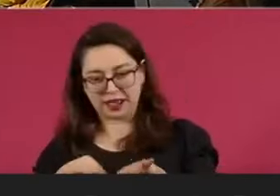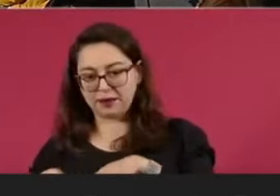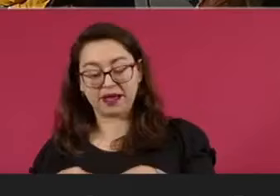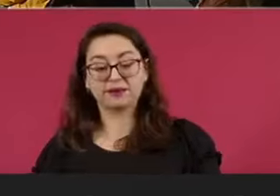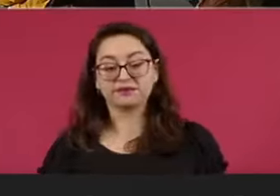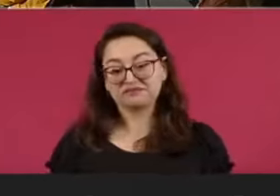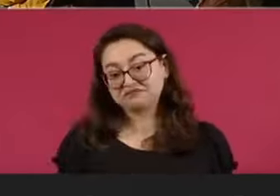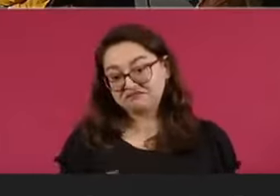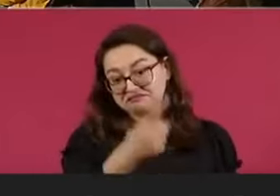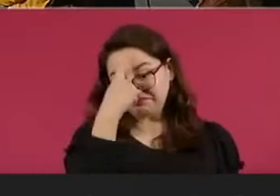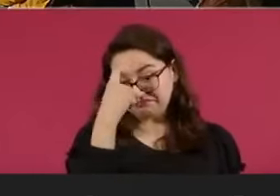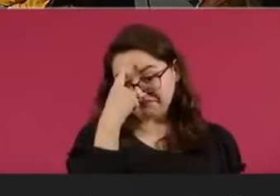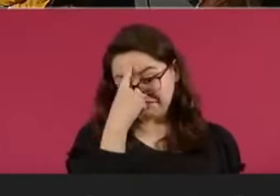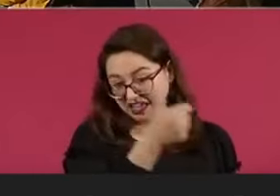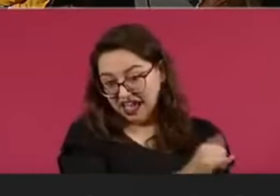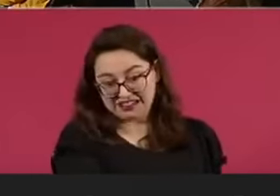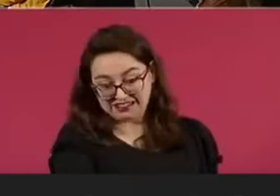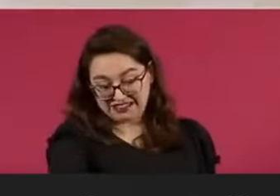pensamiento de la marcha.